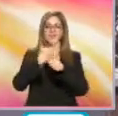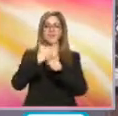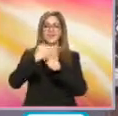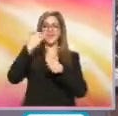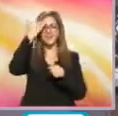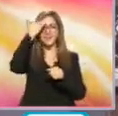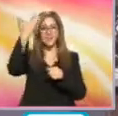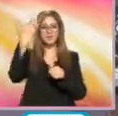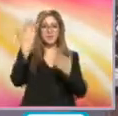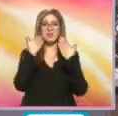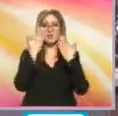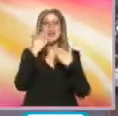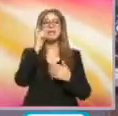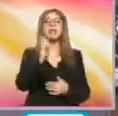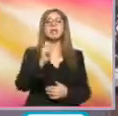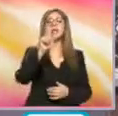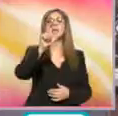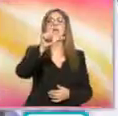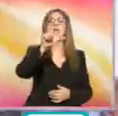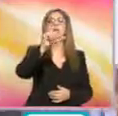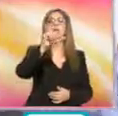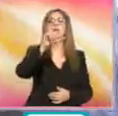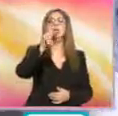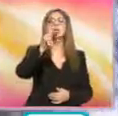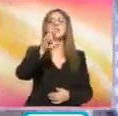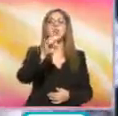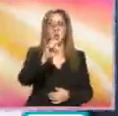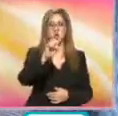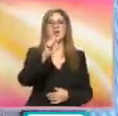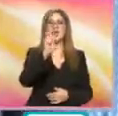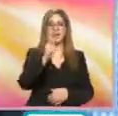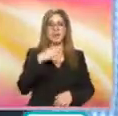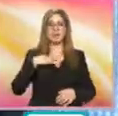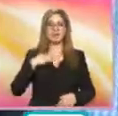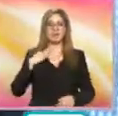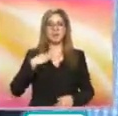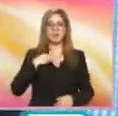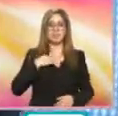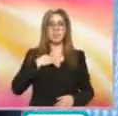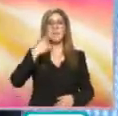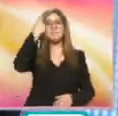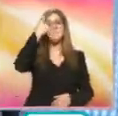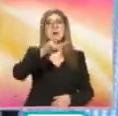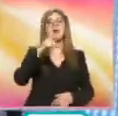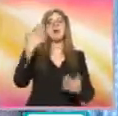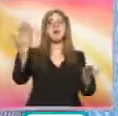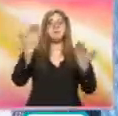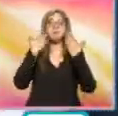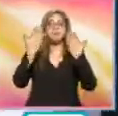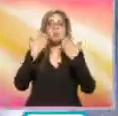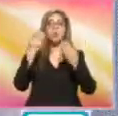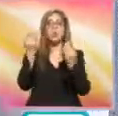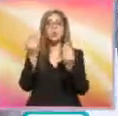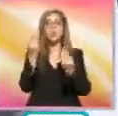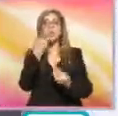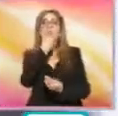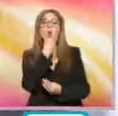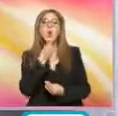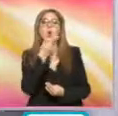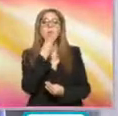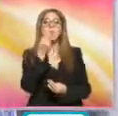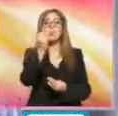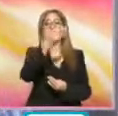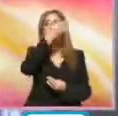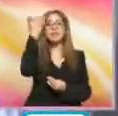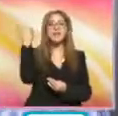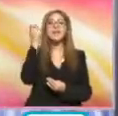prendas que son en linos. Los linos son súper importantes para la época de calor, porque ahorita muchísimos hombres no saben